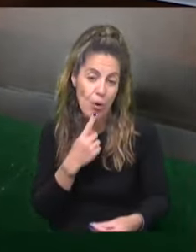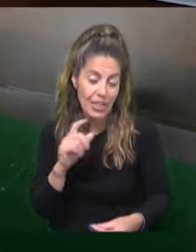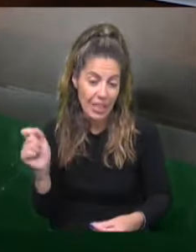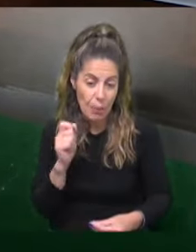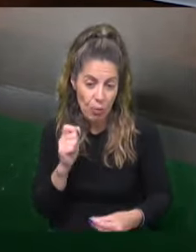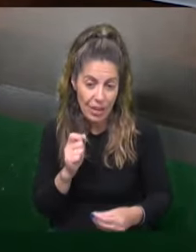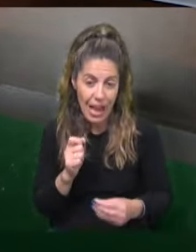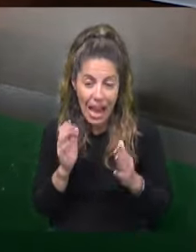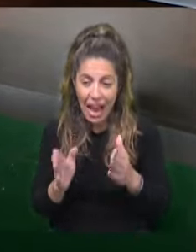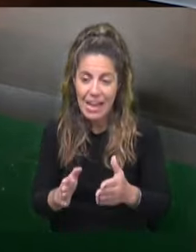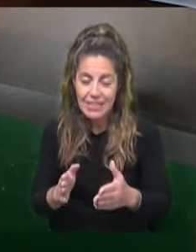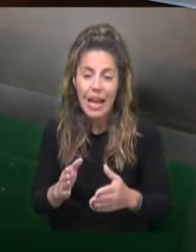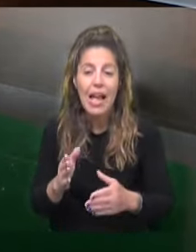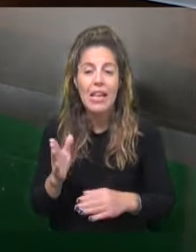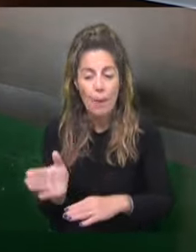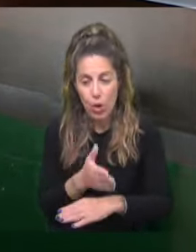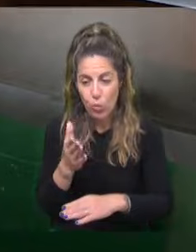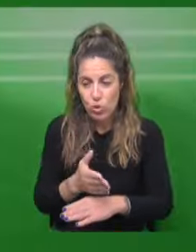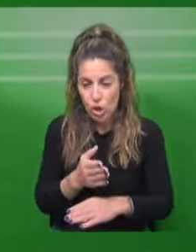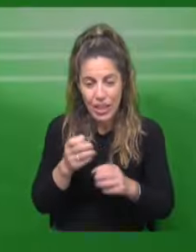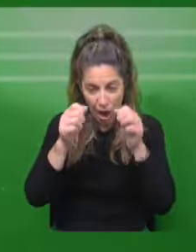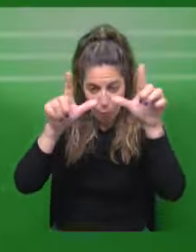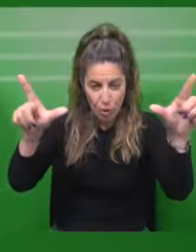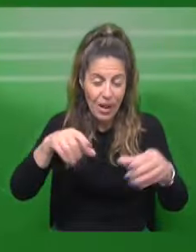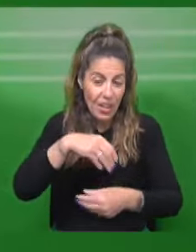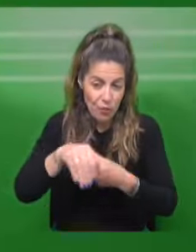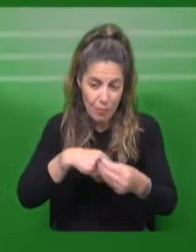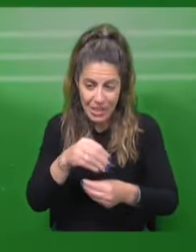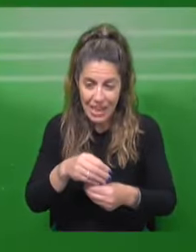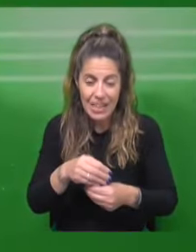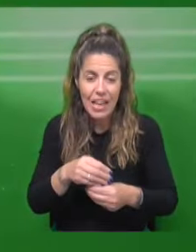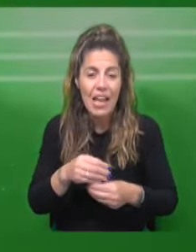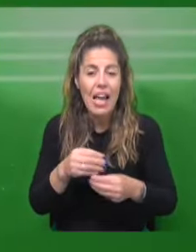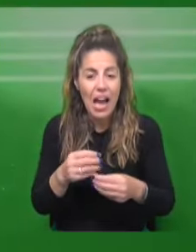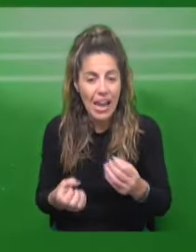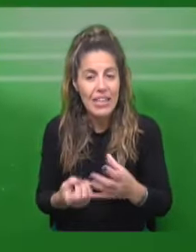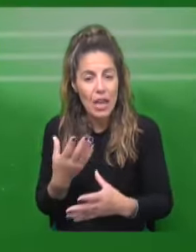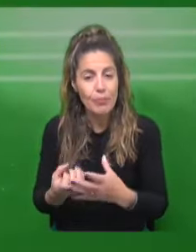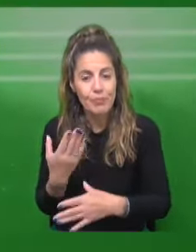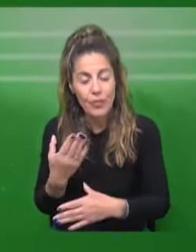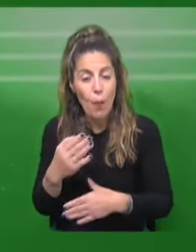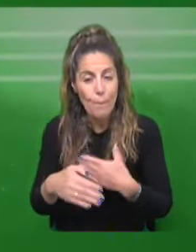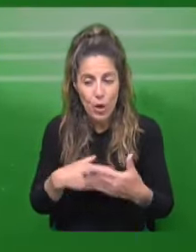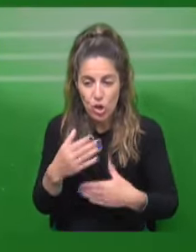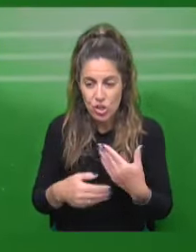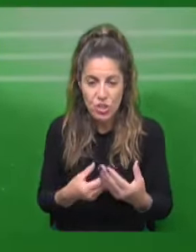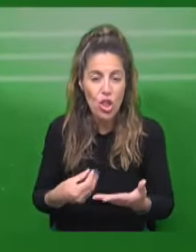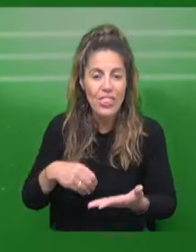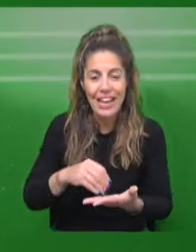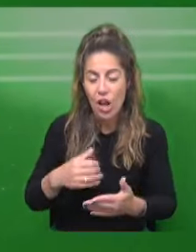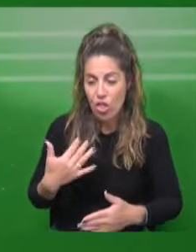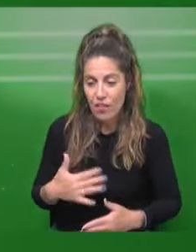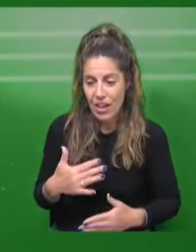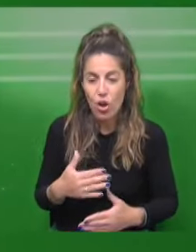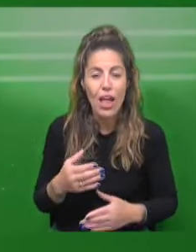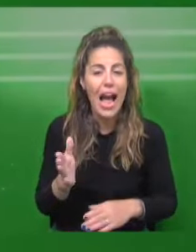producción agropecuaria familiar este se han ido dinamizando procesos esencialmente de agregados de valor a los